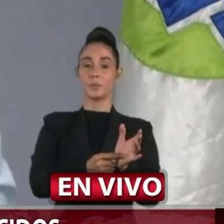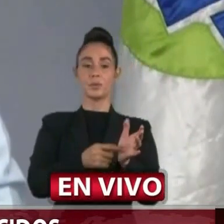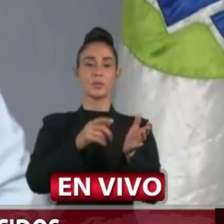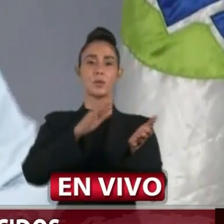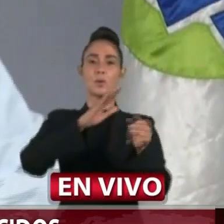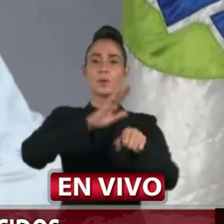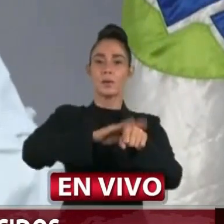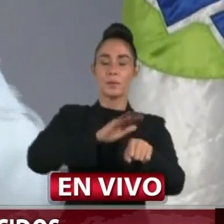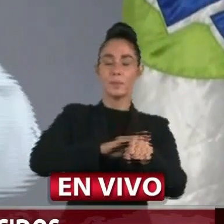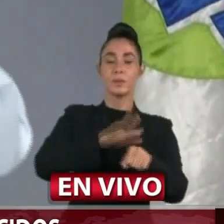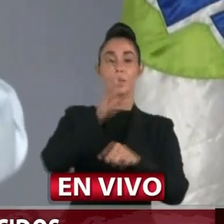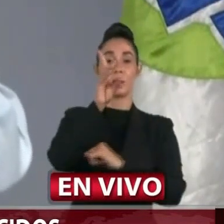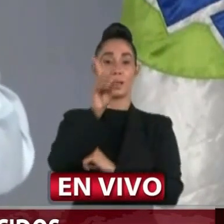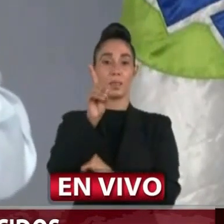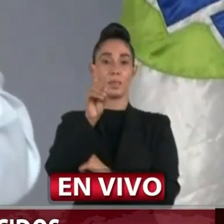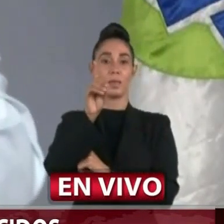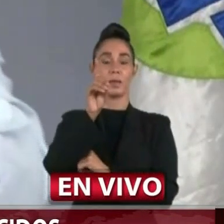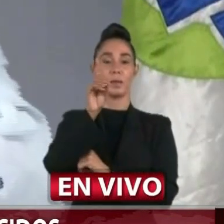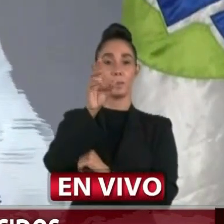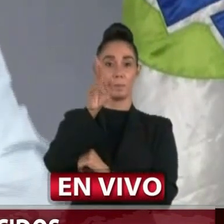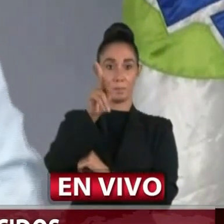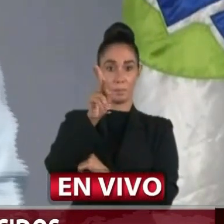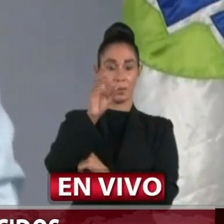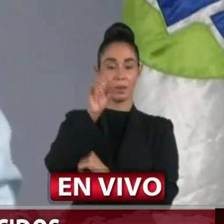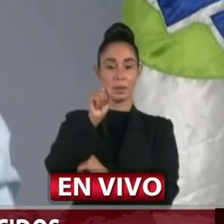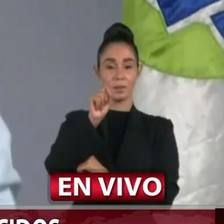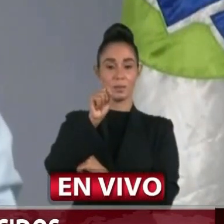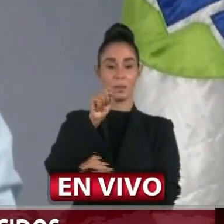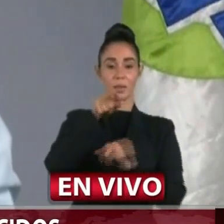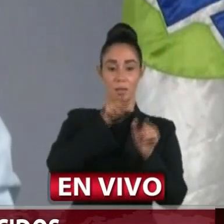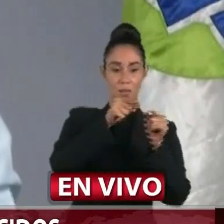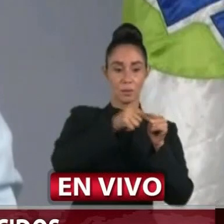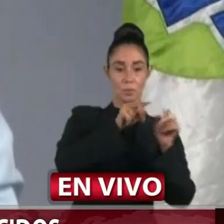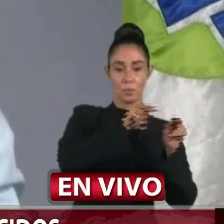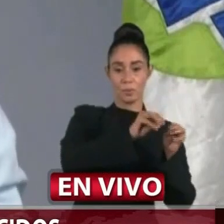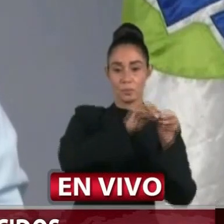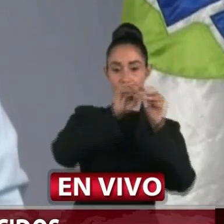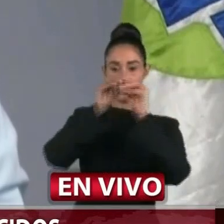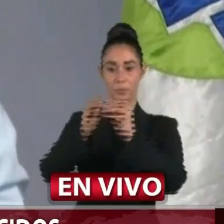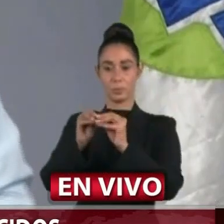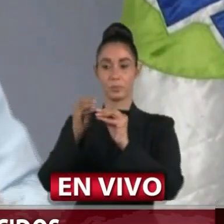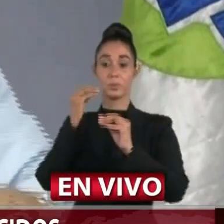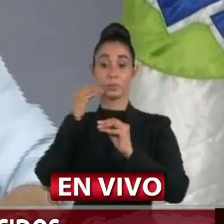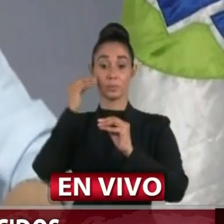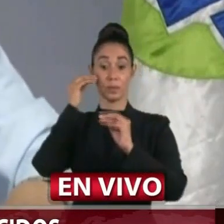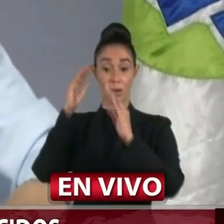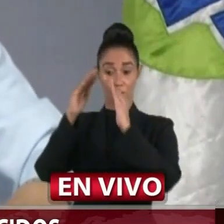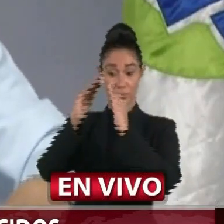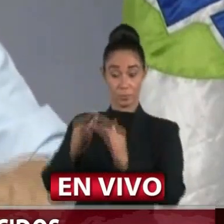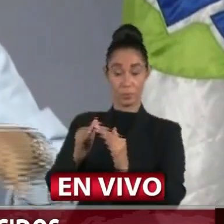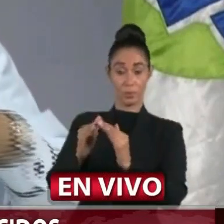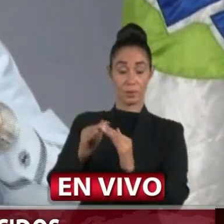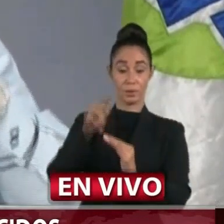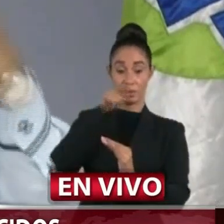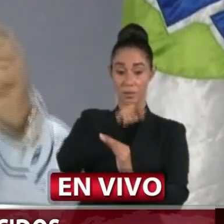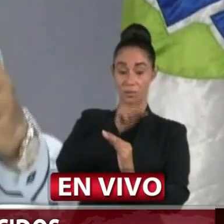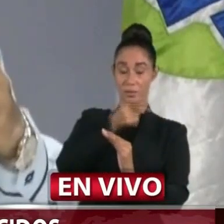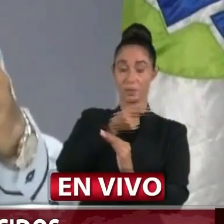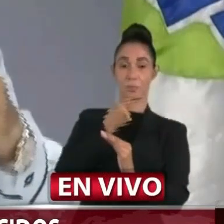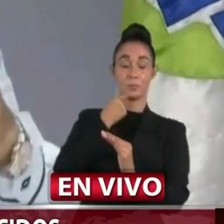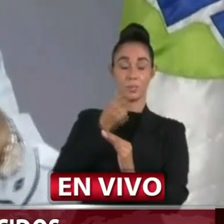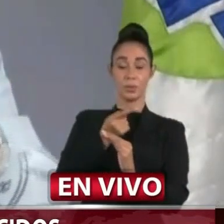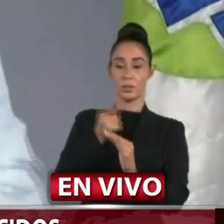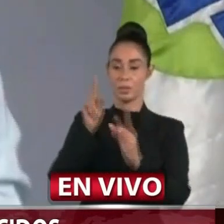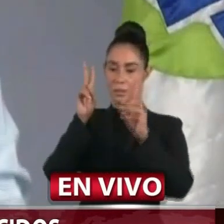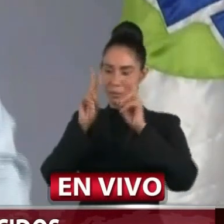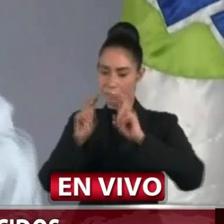DPS, se acude a las viviendas de los casos señalados por las comunidades, se hace